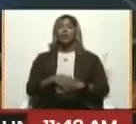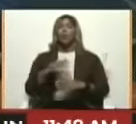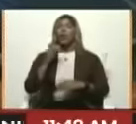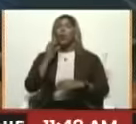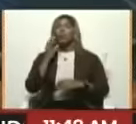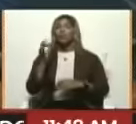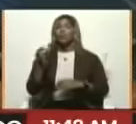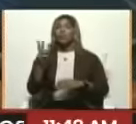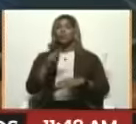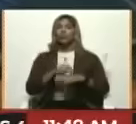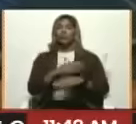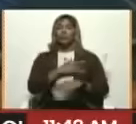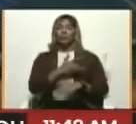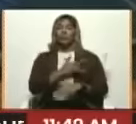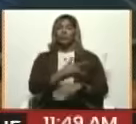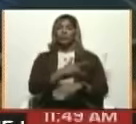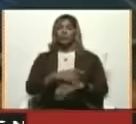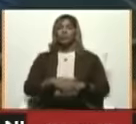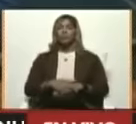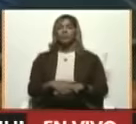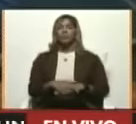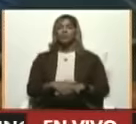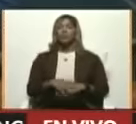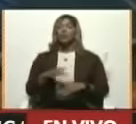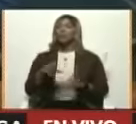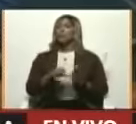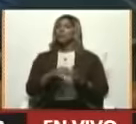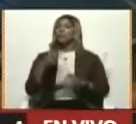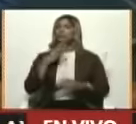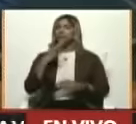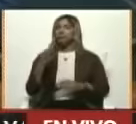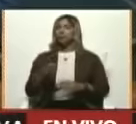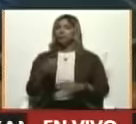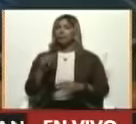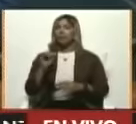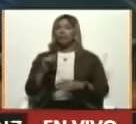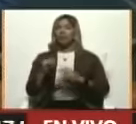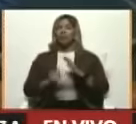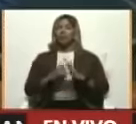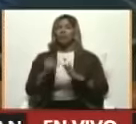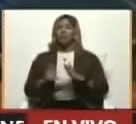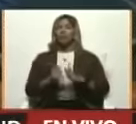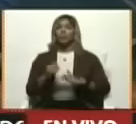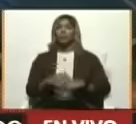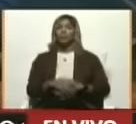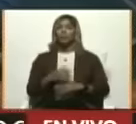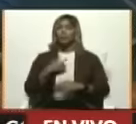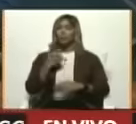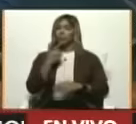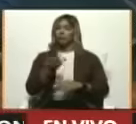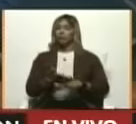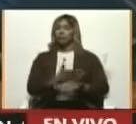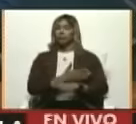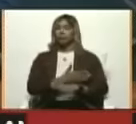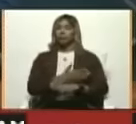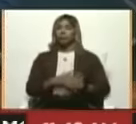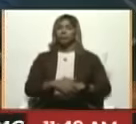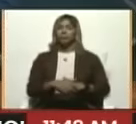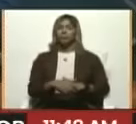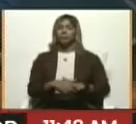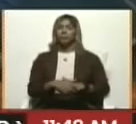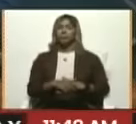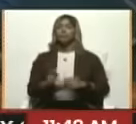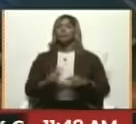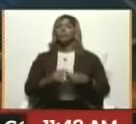Universidades, en donde de verdad esta institución, ya lo he dicho en otras oportunidades,